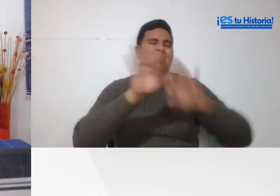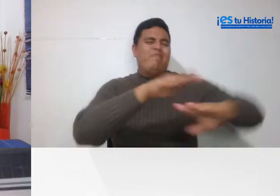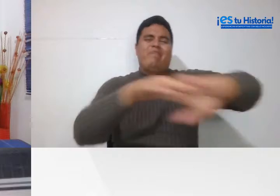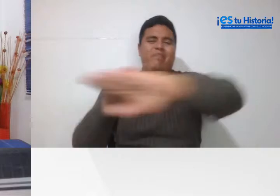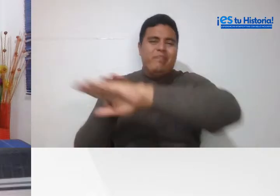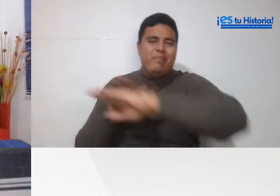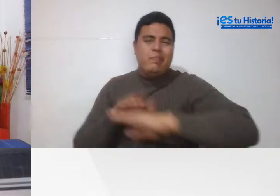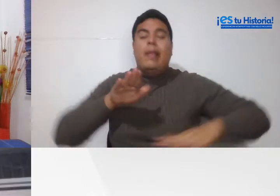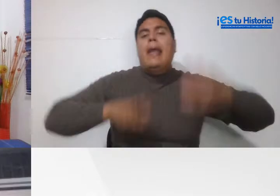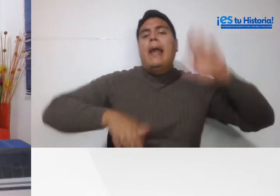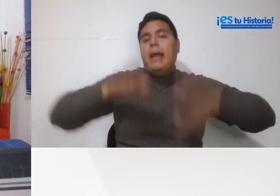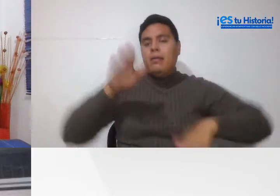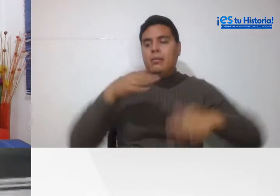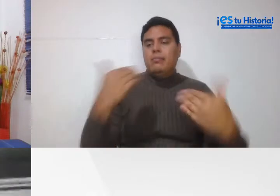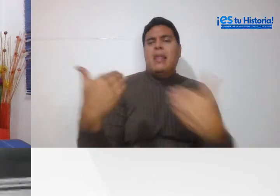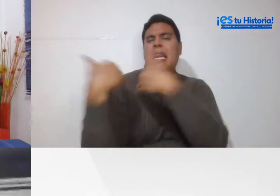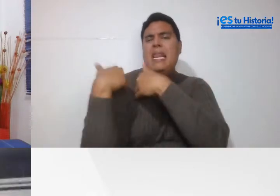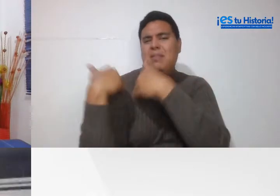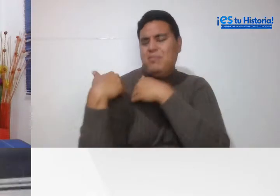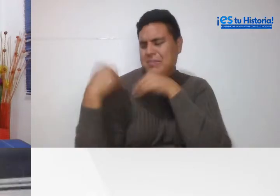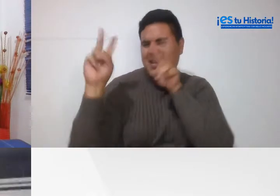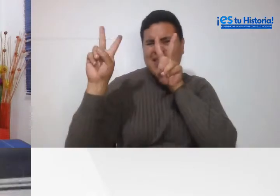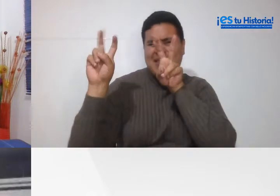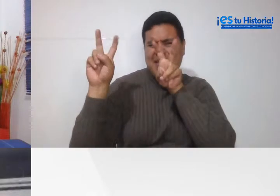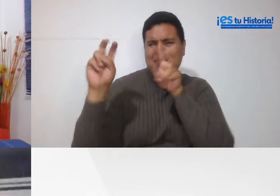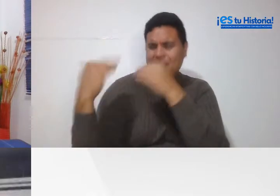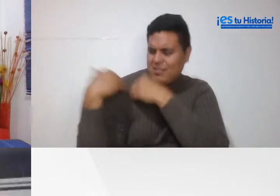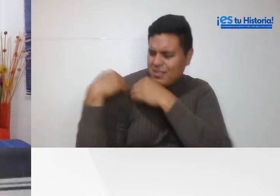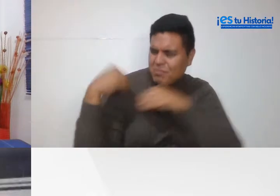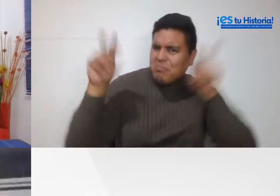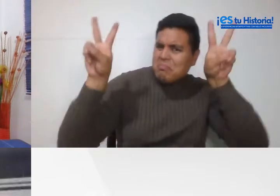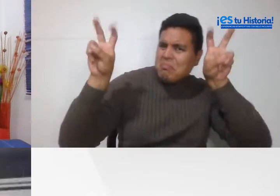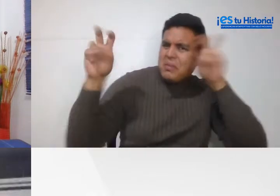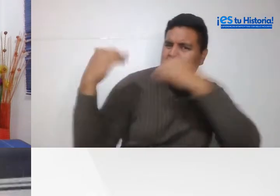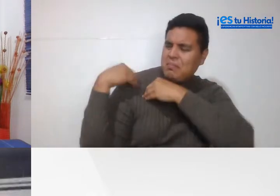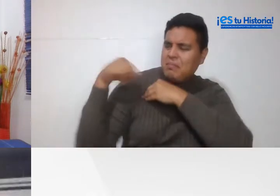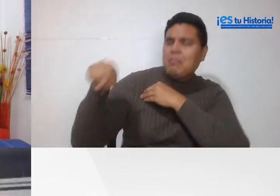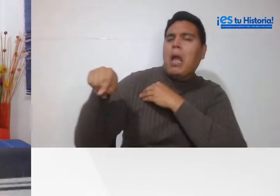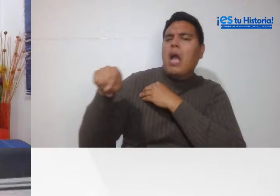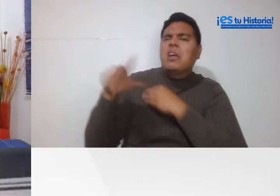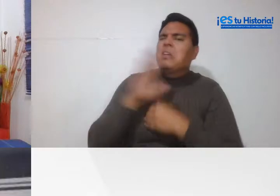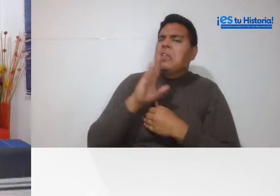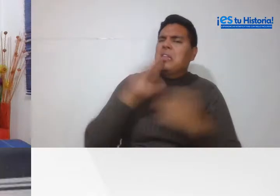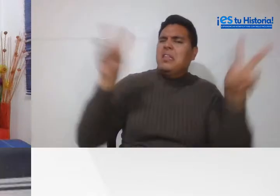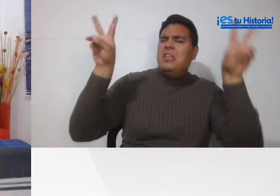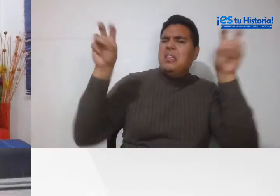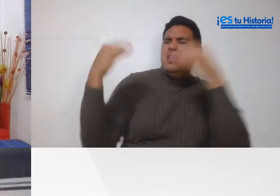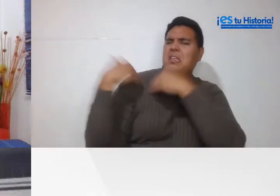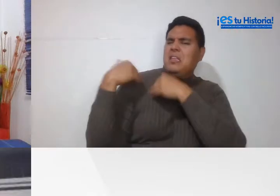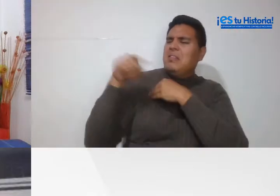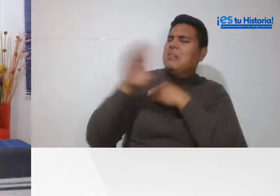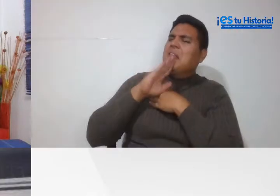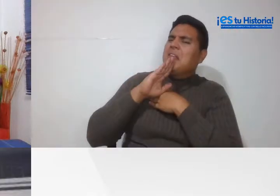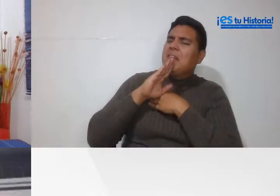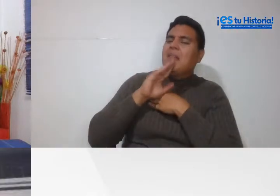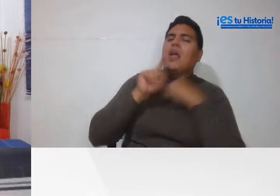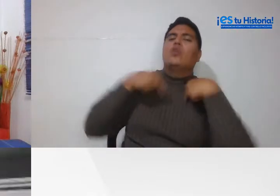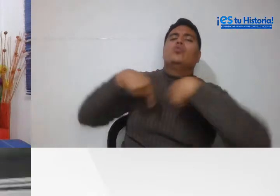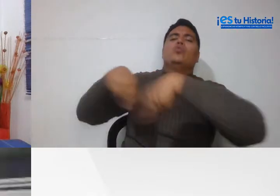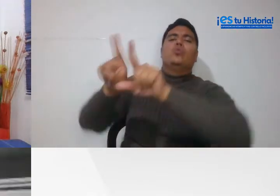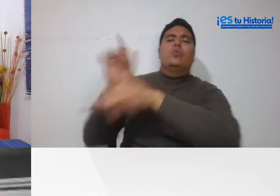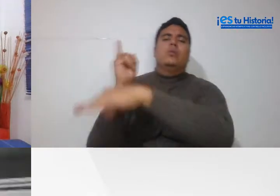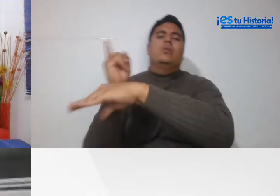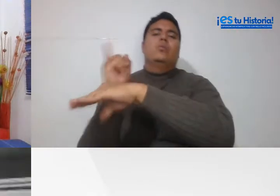se habla de la responsabilidad. Entonces, a veces hablamos que la responsabilidad es de la institución educativa, o del rector, o del docente que le